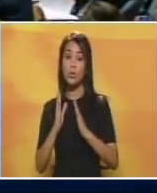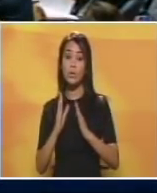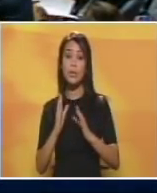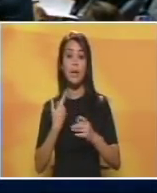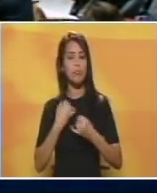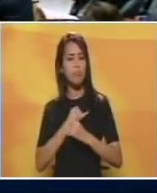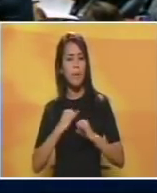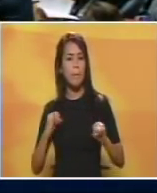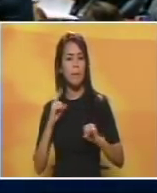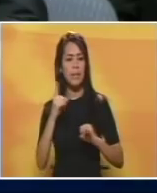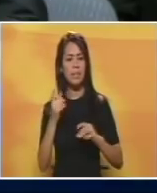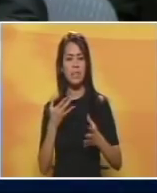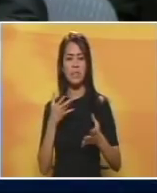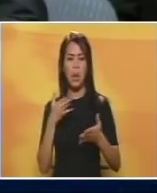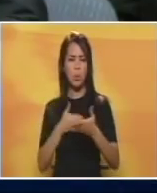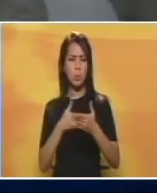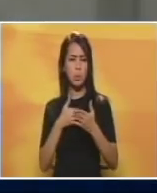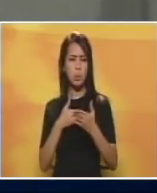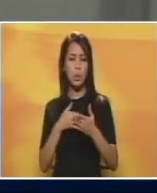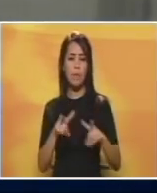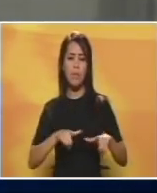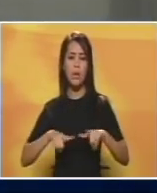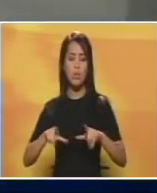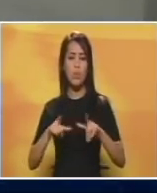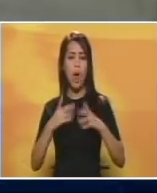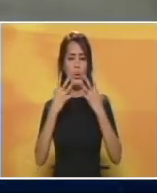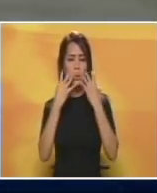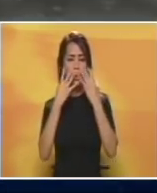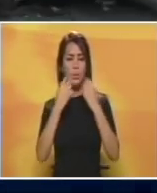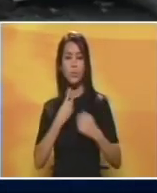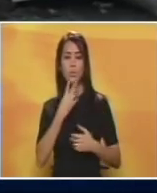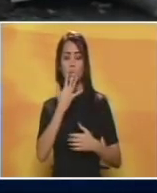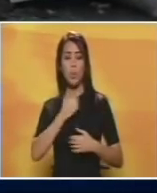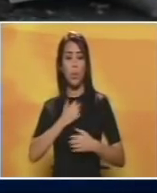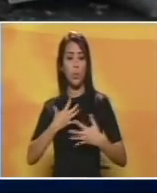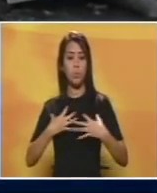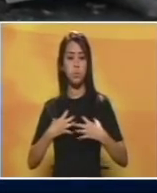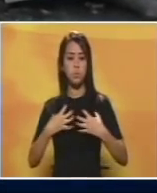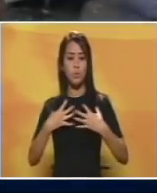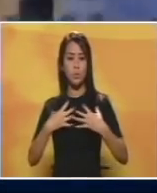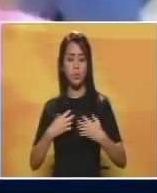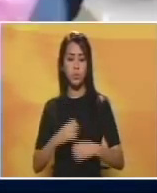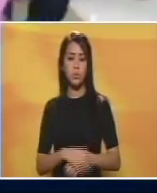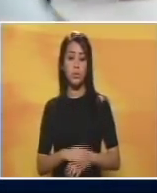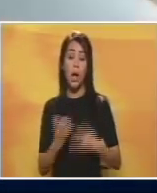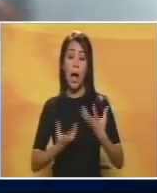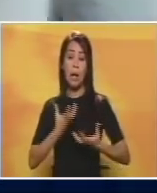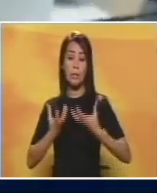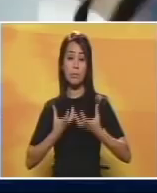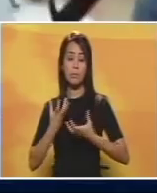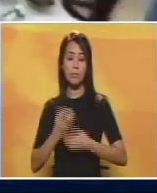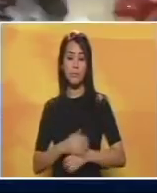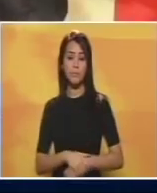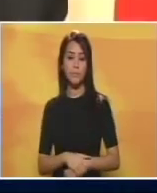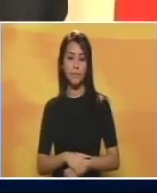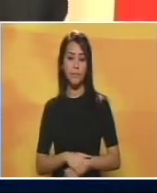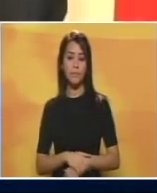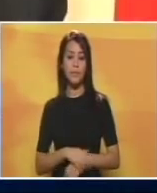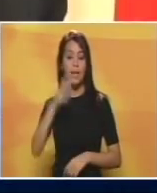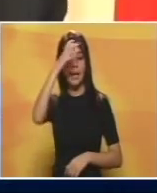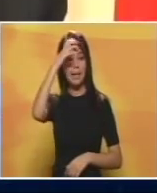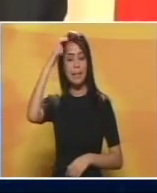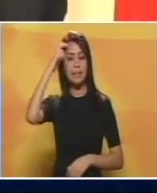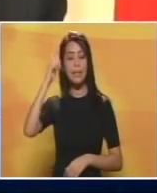gubernamentales, el ataque provocó en la población síntomas de asfixia, pulsaciones cardíacas lentas y quemaduras en la córnea. El canciller